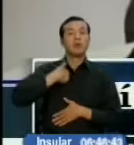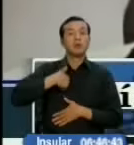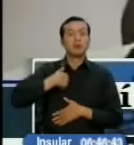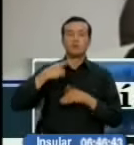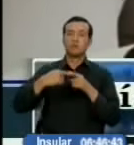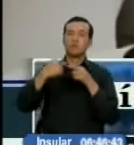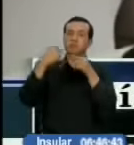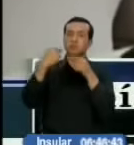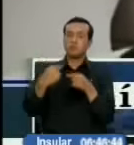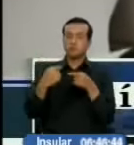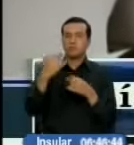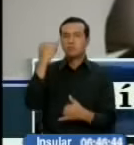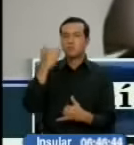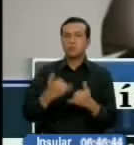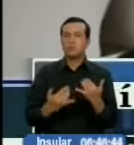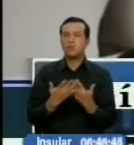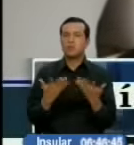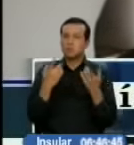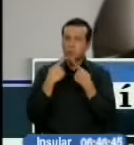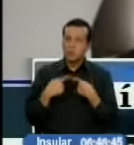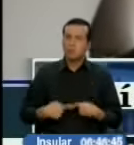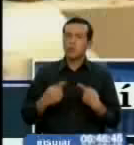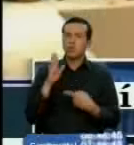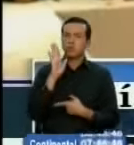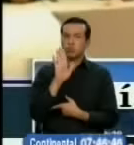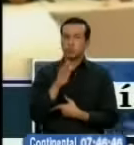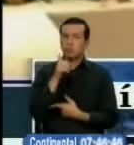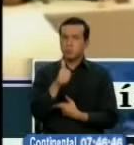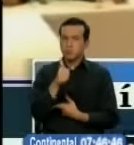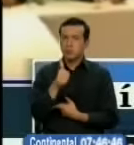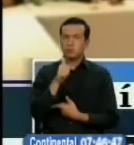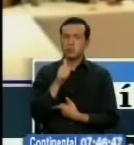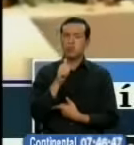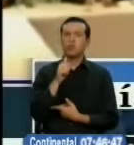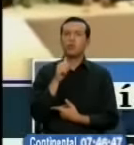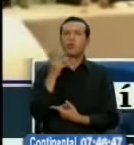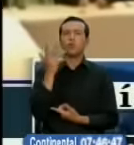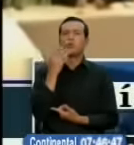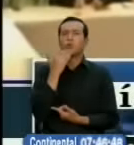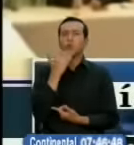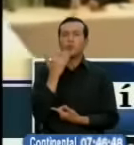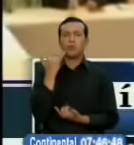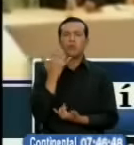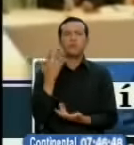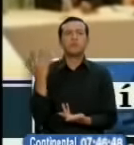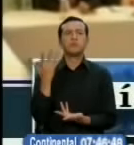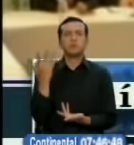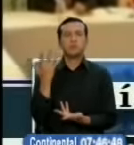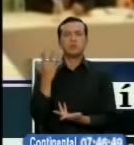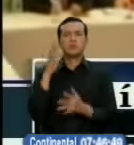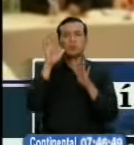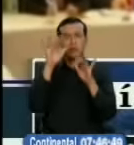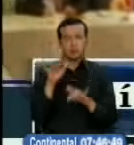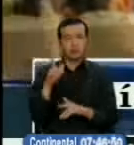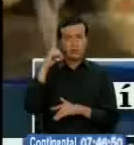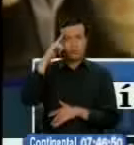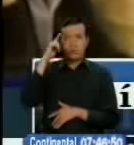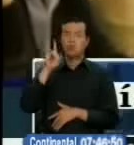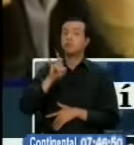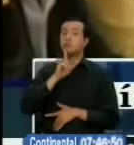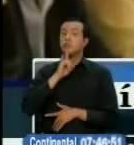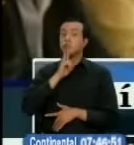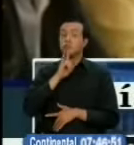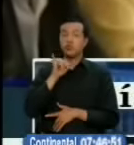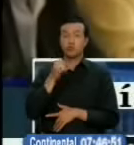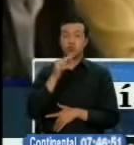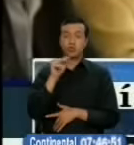oponen. Este último se pronunció a través de su canciller Susana Malcorra, quien este día recibió al secretario de Estado de Estados Unidos,